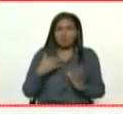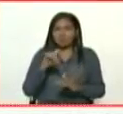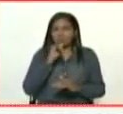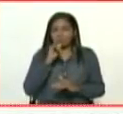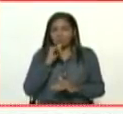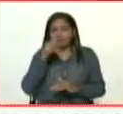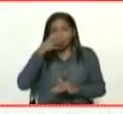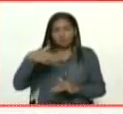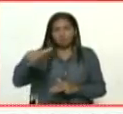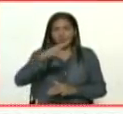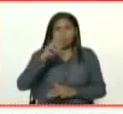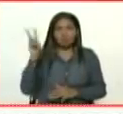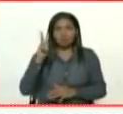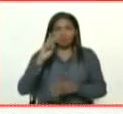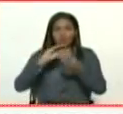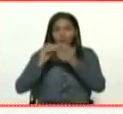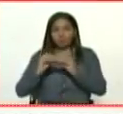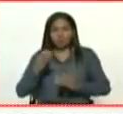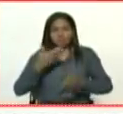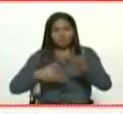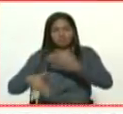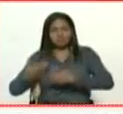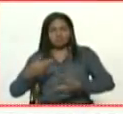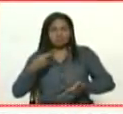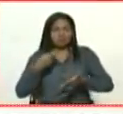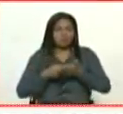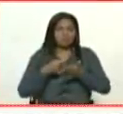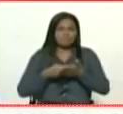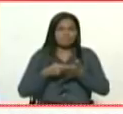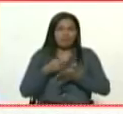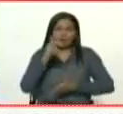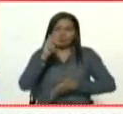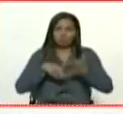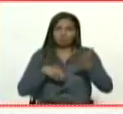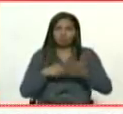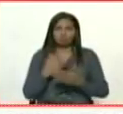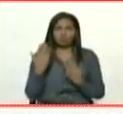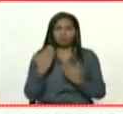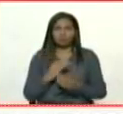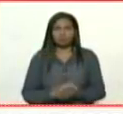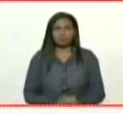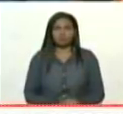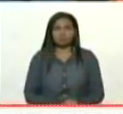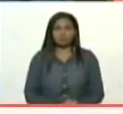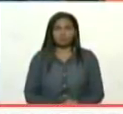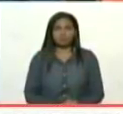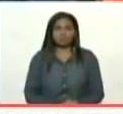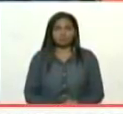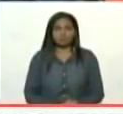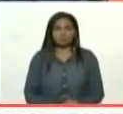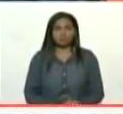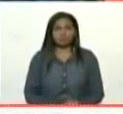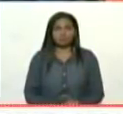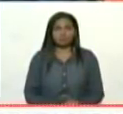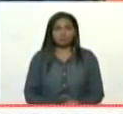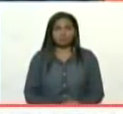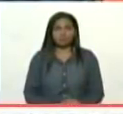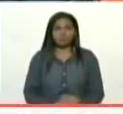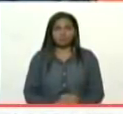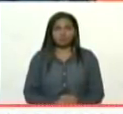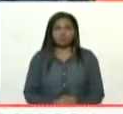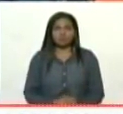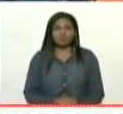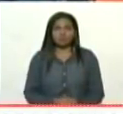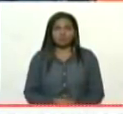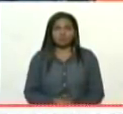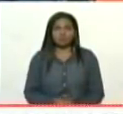población venezolana en mejora de servicios de pago electrónico y pago digital? Por favor. Sí, presidente. Precisamente el